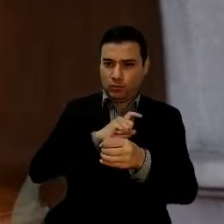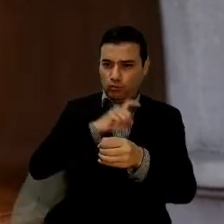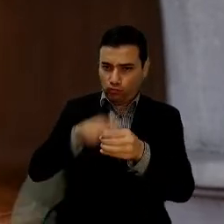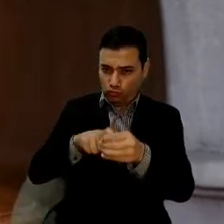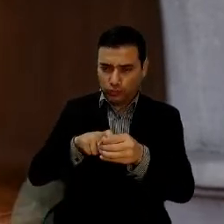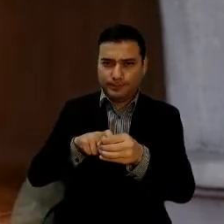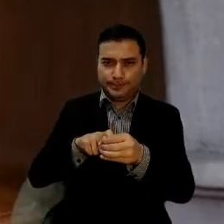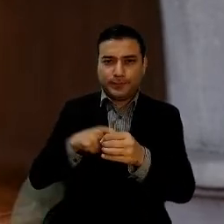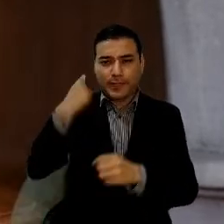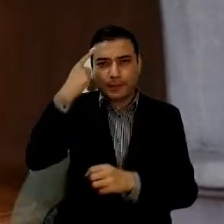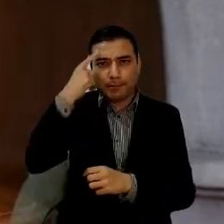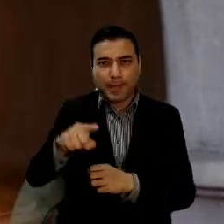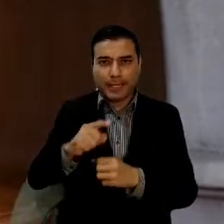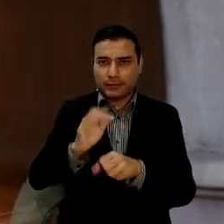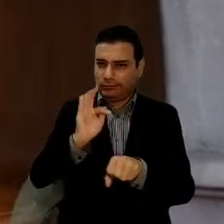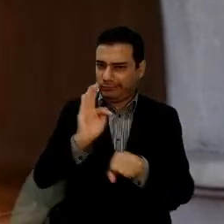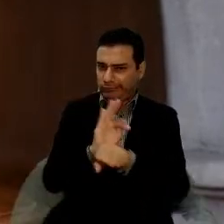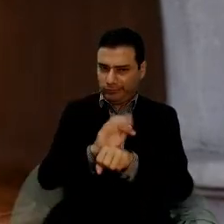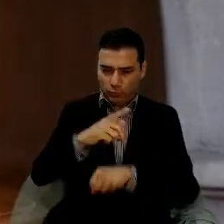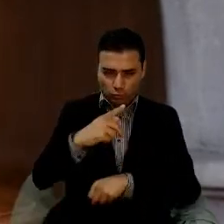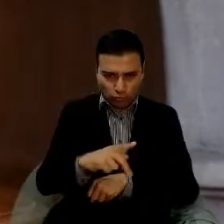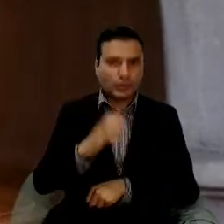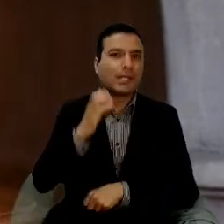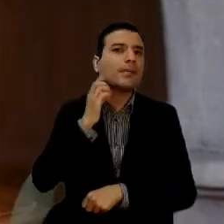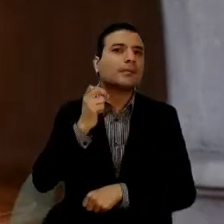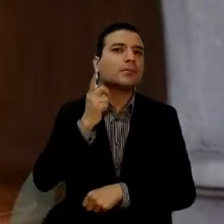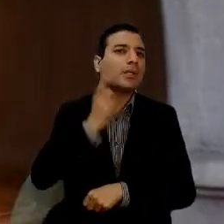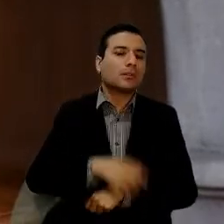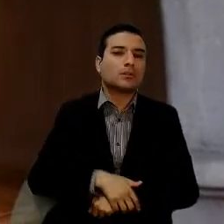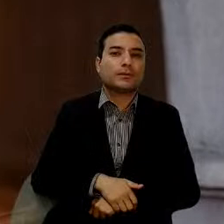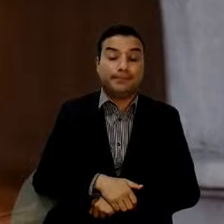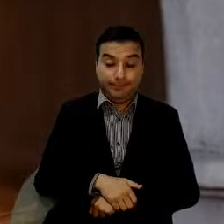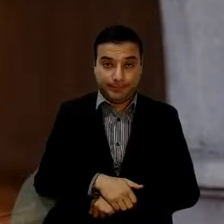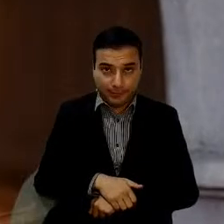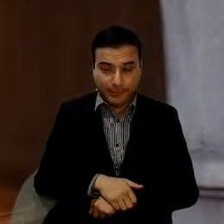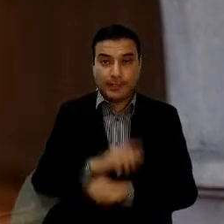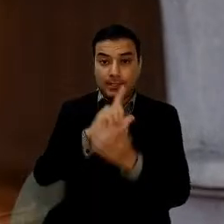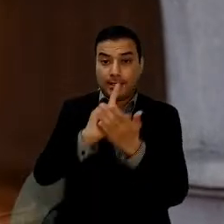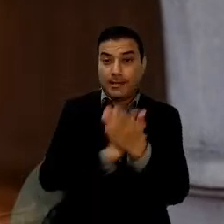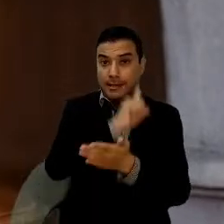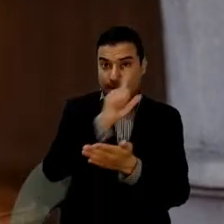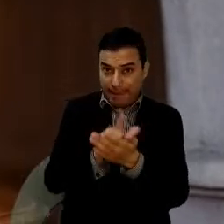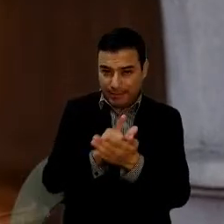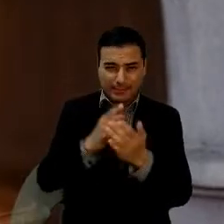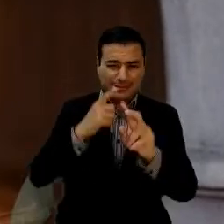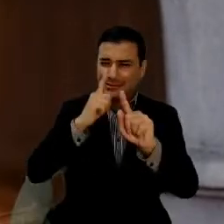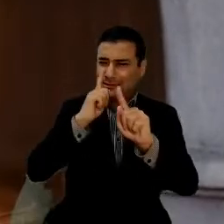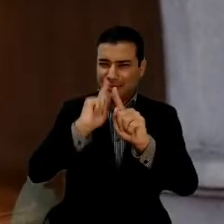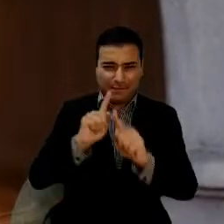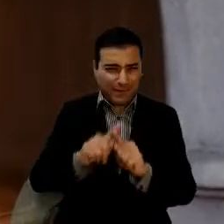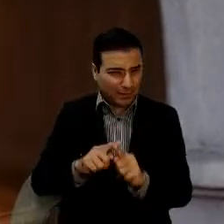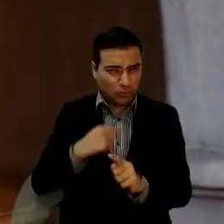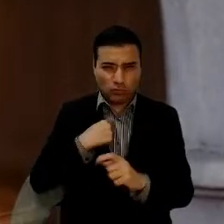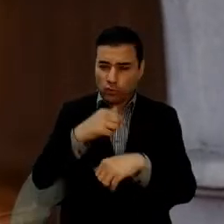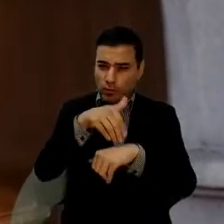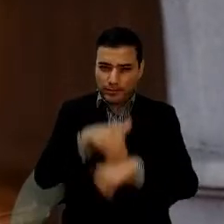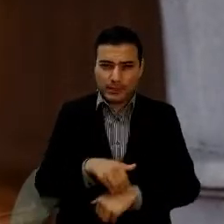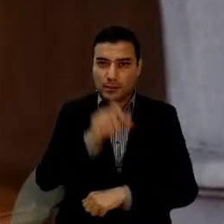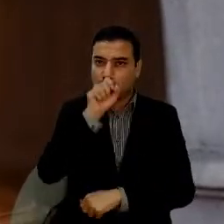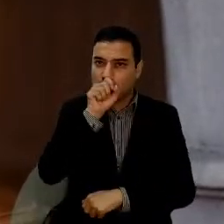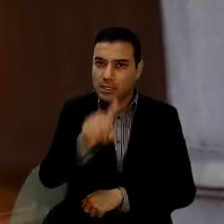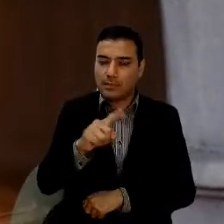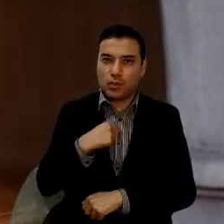intereses jurídicos del Poder Legislativo, cumpliendo con lo ordenado en las leyes de la materia, actuando en la tramitación